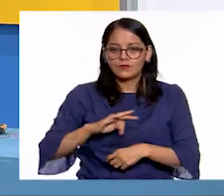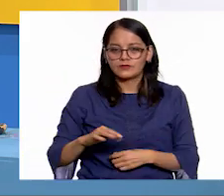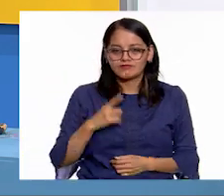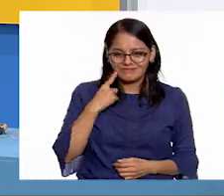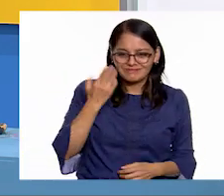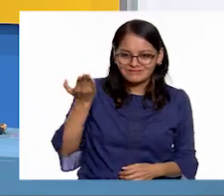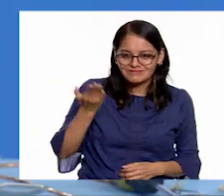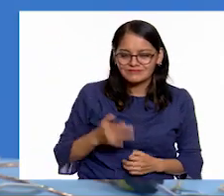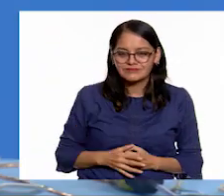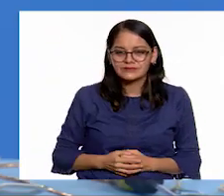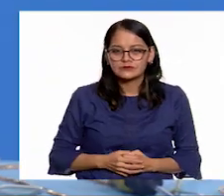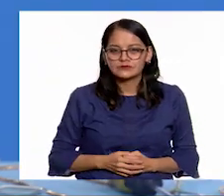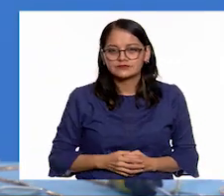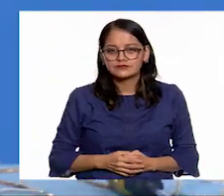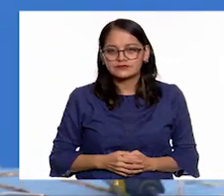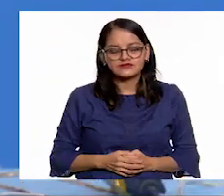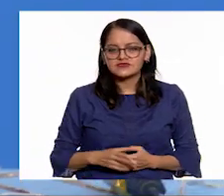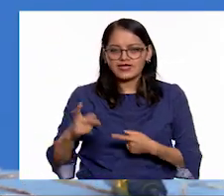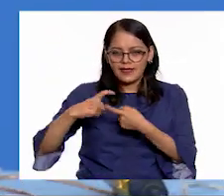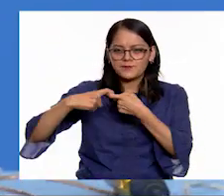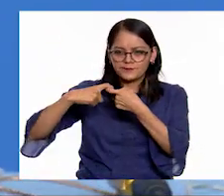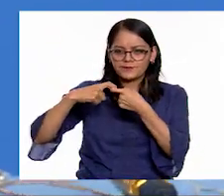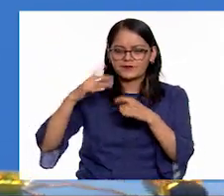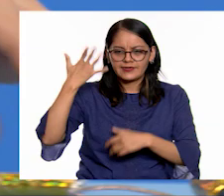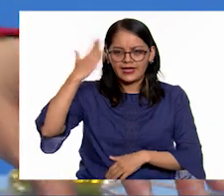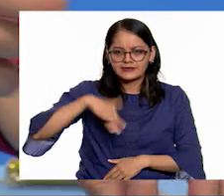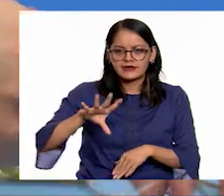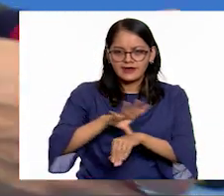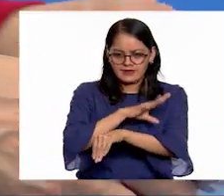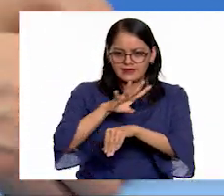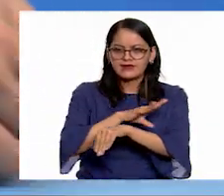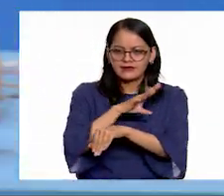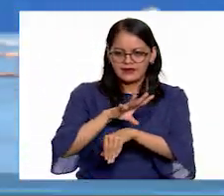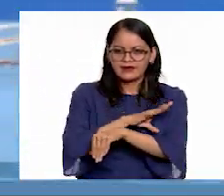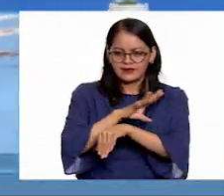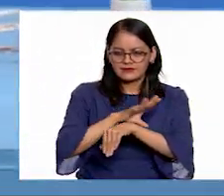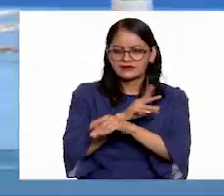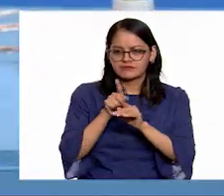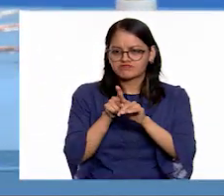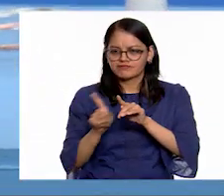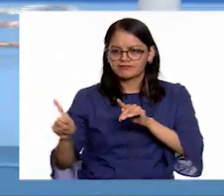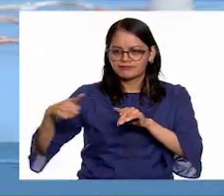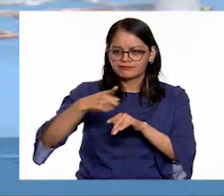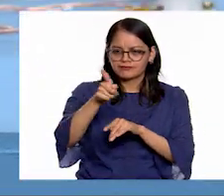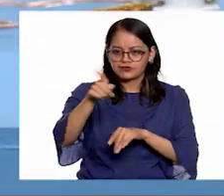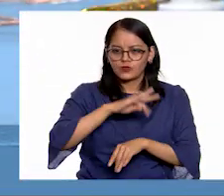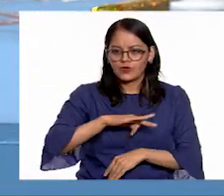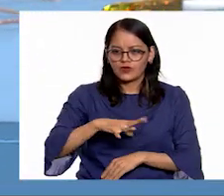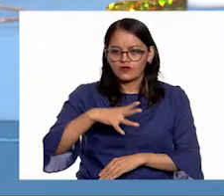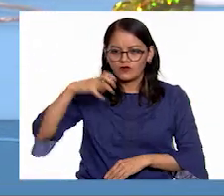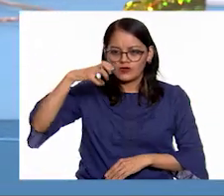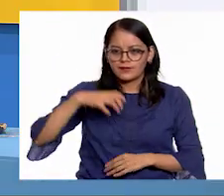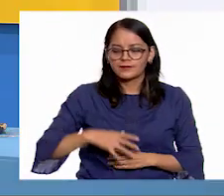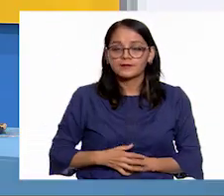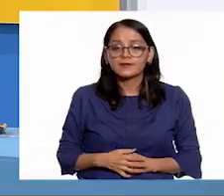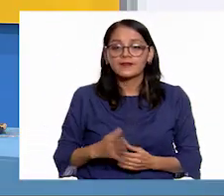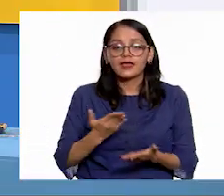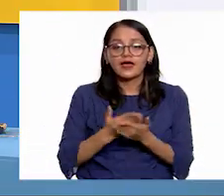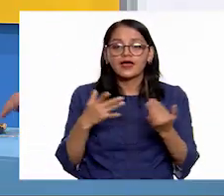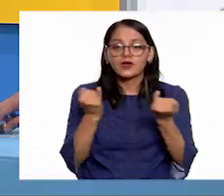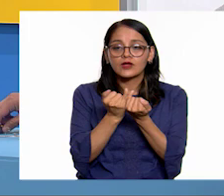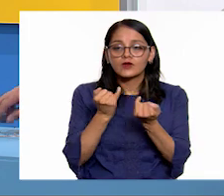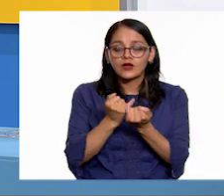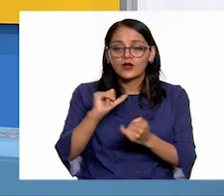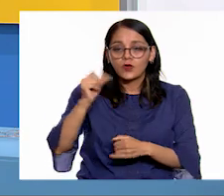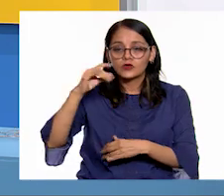así. Ya con esto sabremos que la corriente va a transmitirse. Y por último, colocaremos el